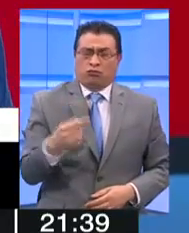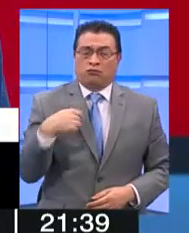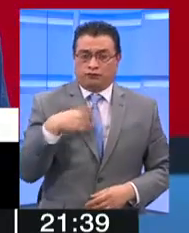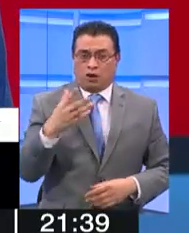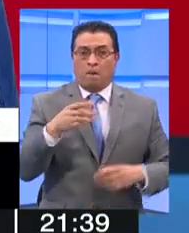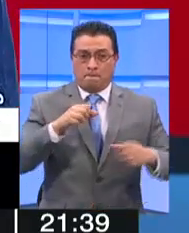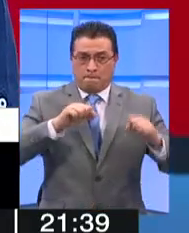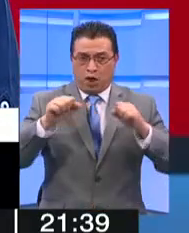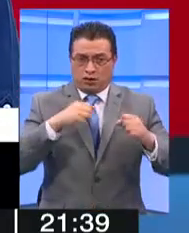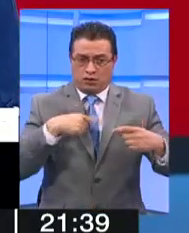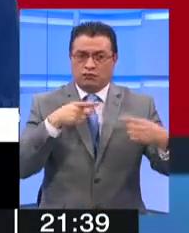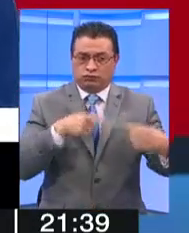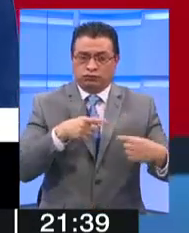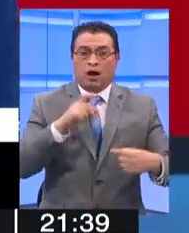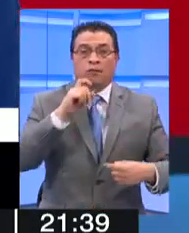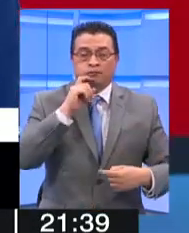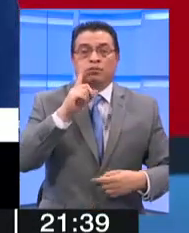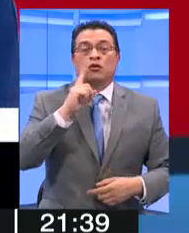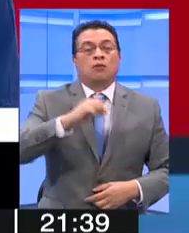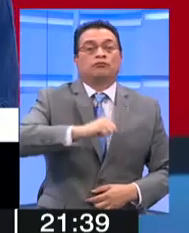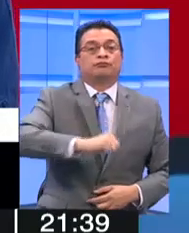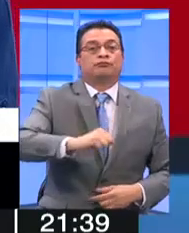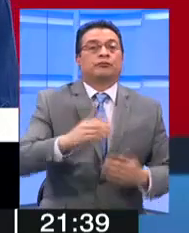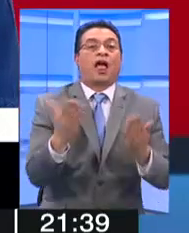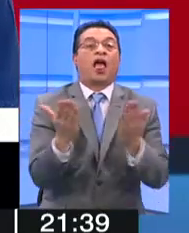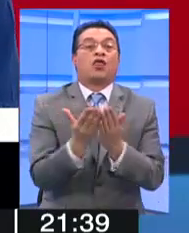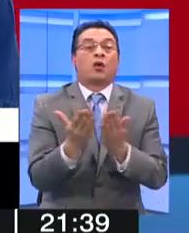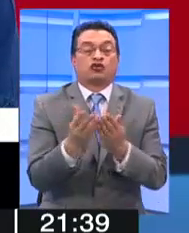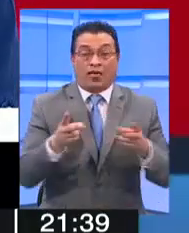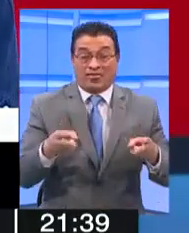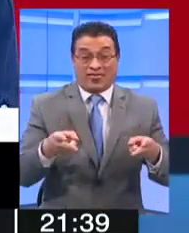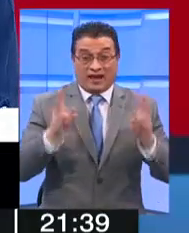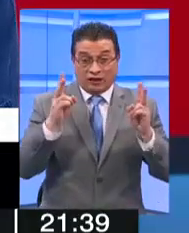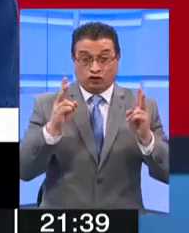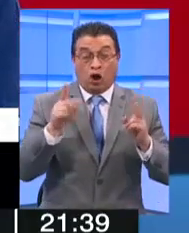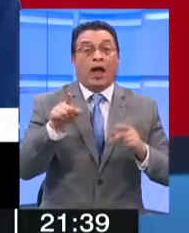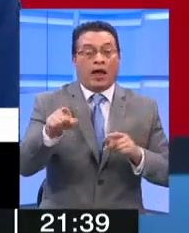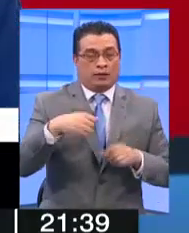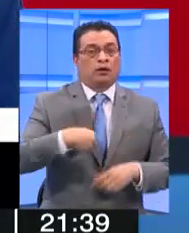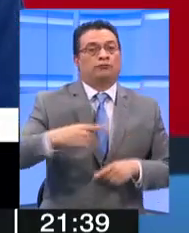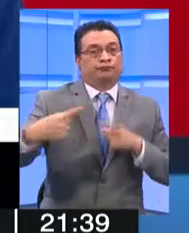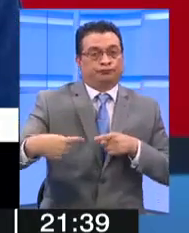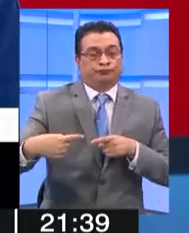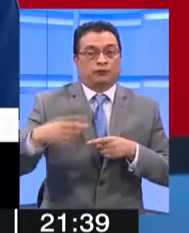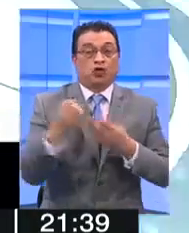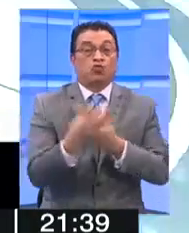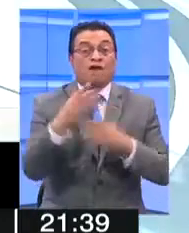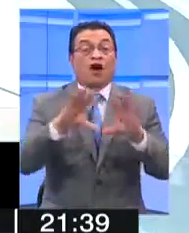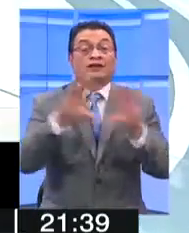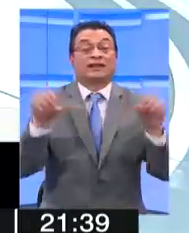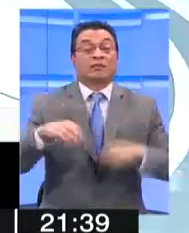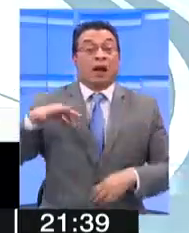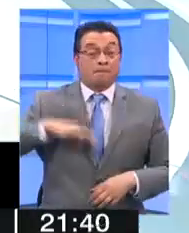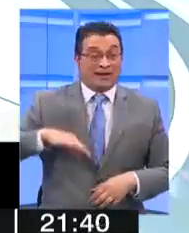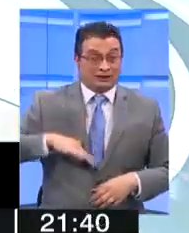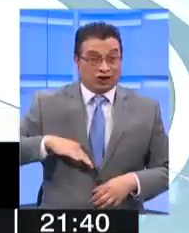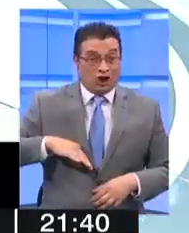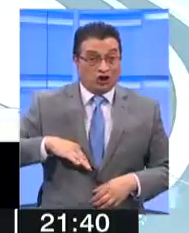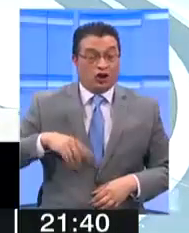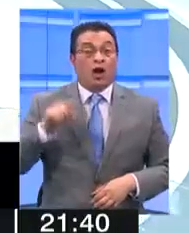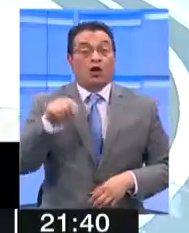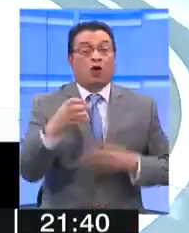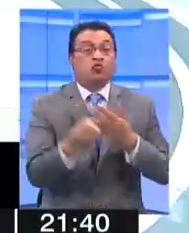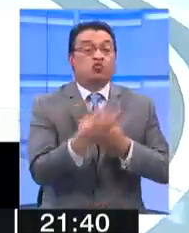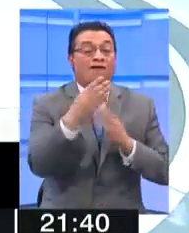Nuestros adversarios políticos son aquellos que se oponen, por ejemplo, a que la educación sea un derecho, a que tengamos un nuevo sistema de pensiones, a que no queramos tener una